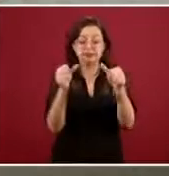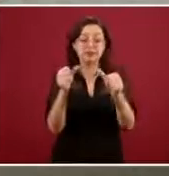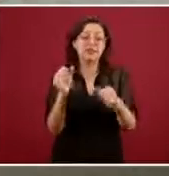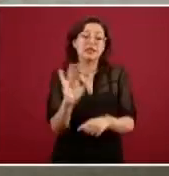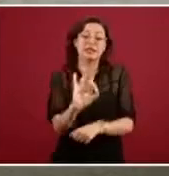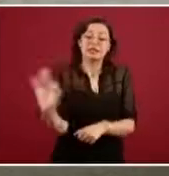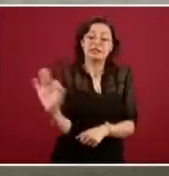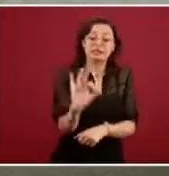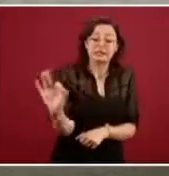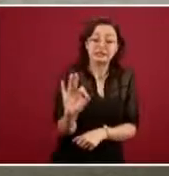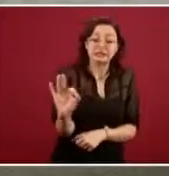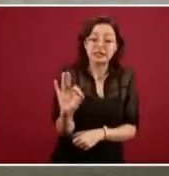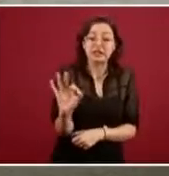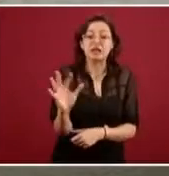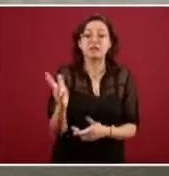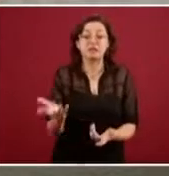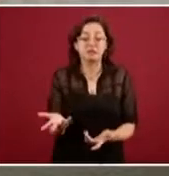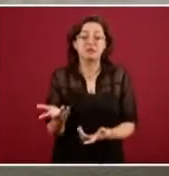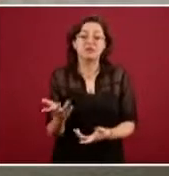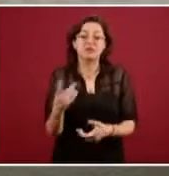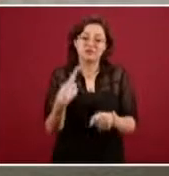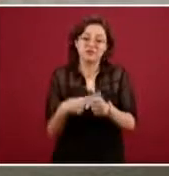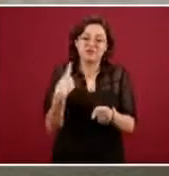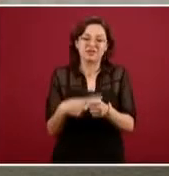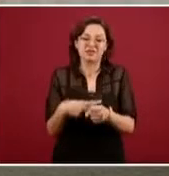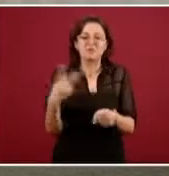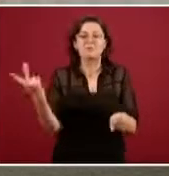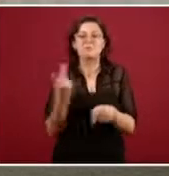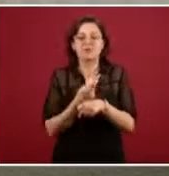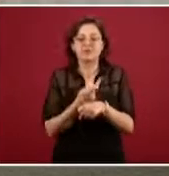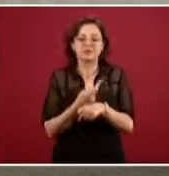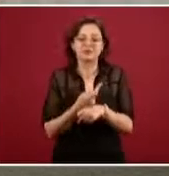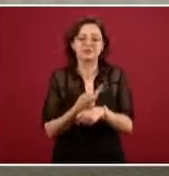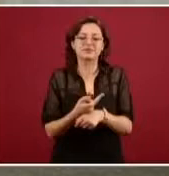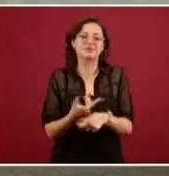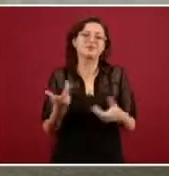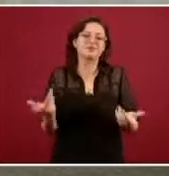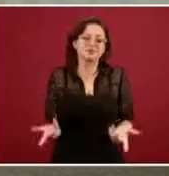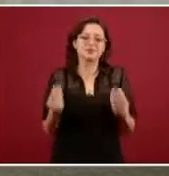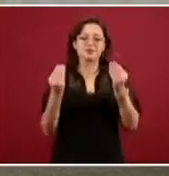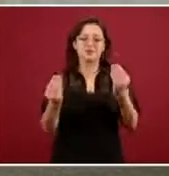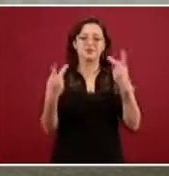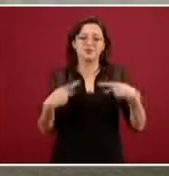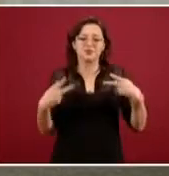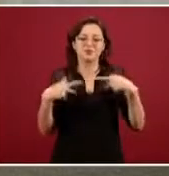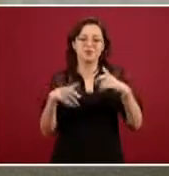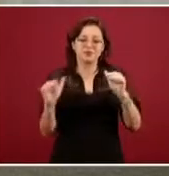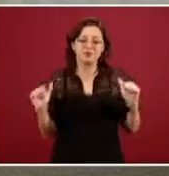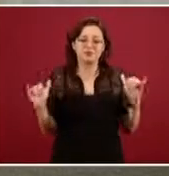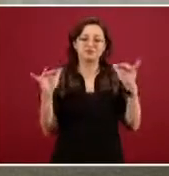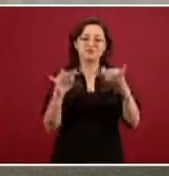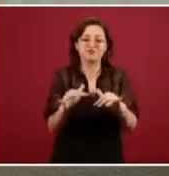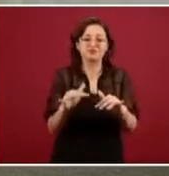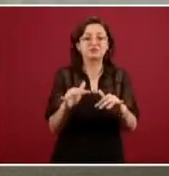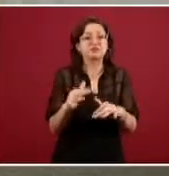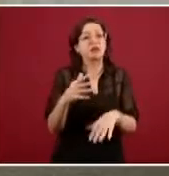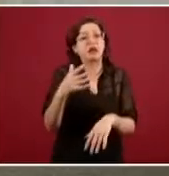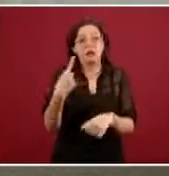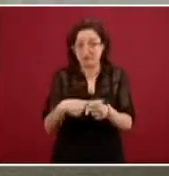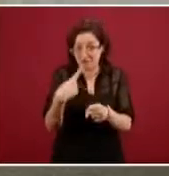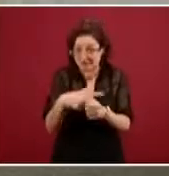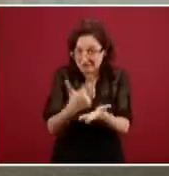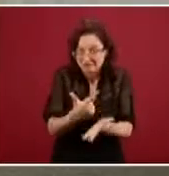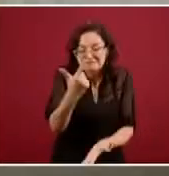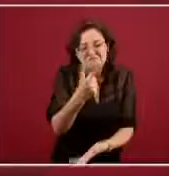más probable, por el modo en que se comporta esta enfermedad, es que una proporción grande de estas personas tenga una enfermedad leve,